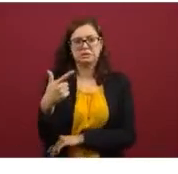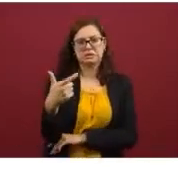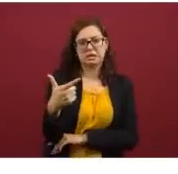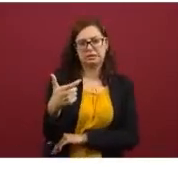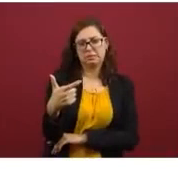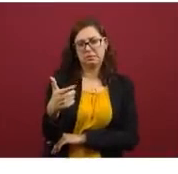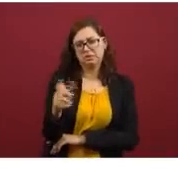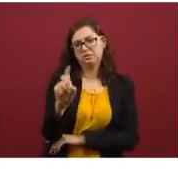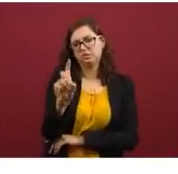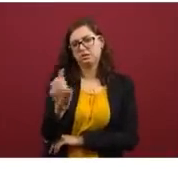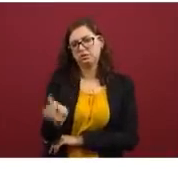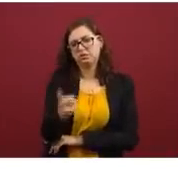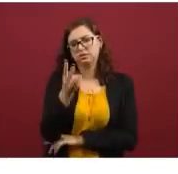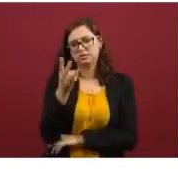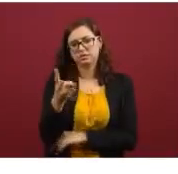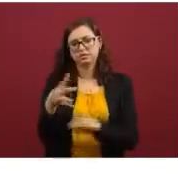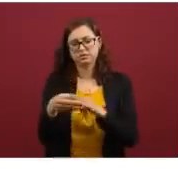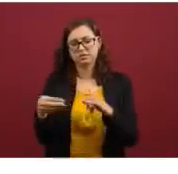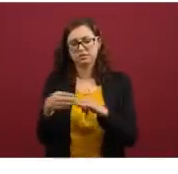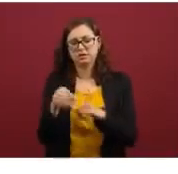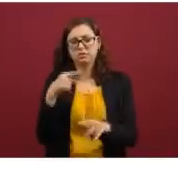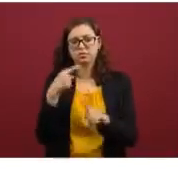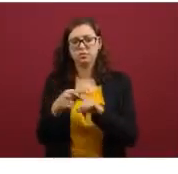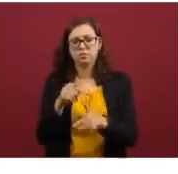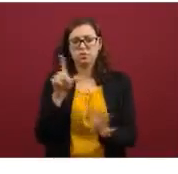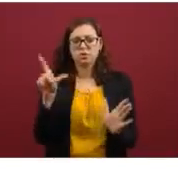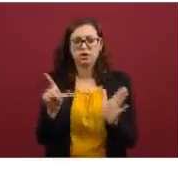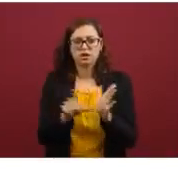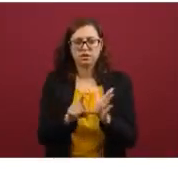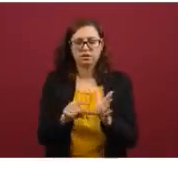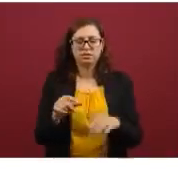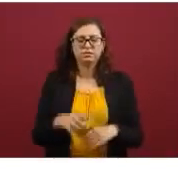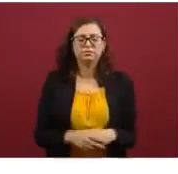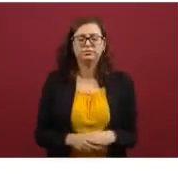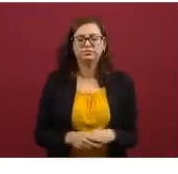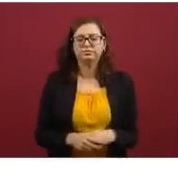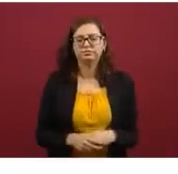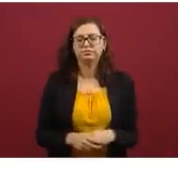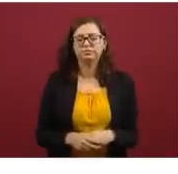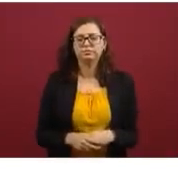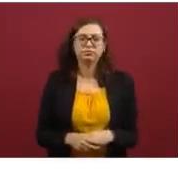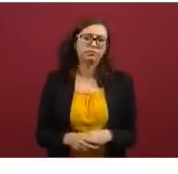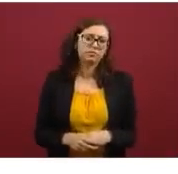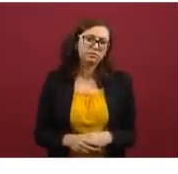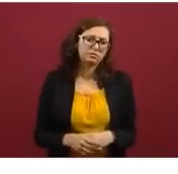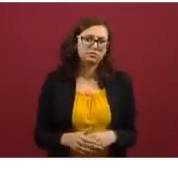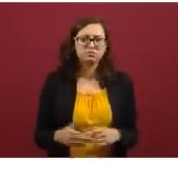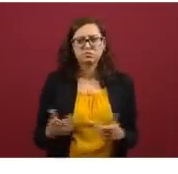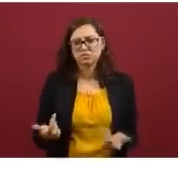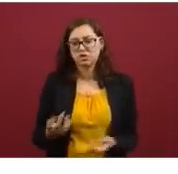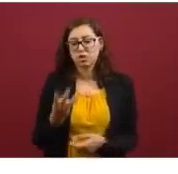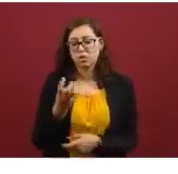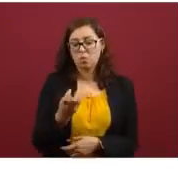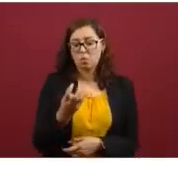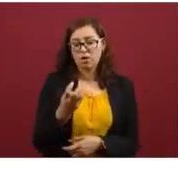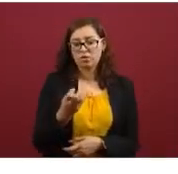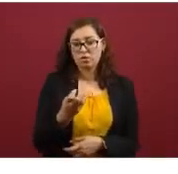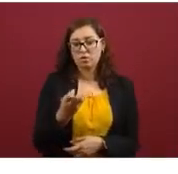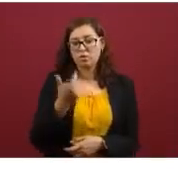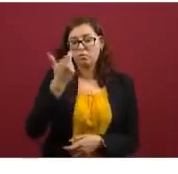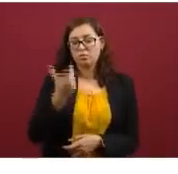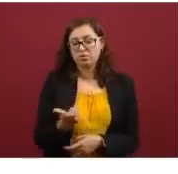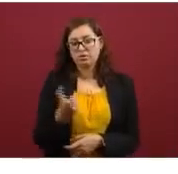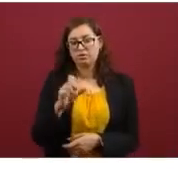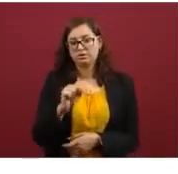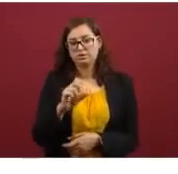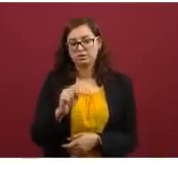7 pesos con 33 centavos por litro y tiene un precio de originación TAR de 4